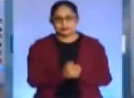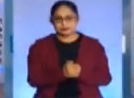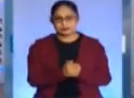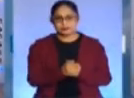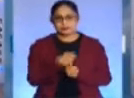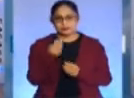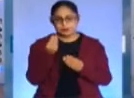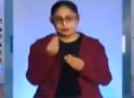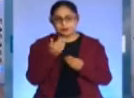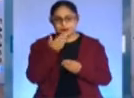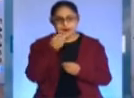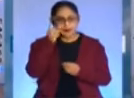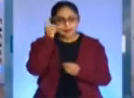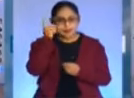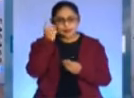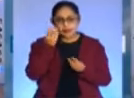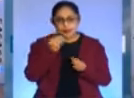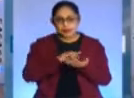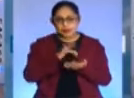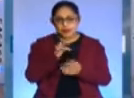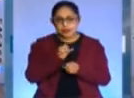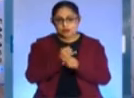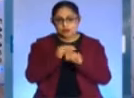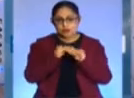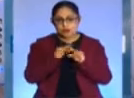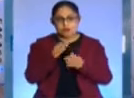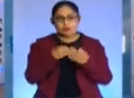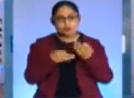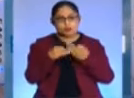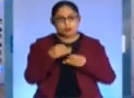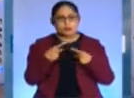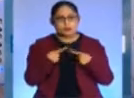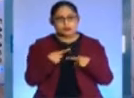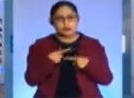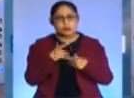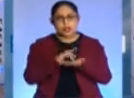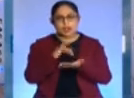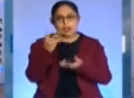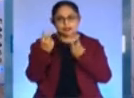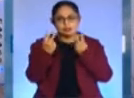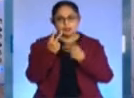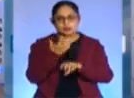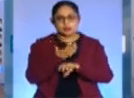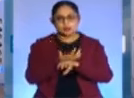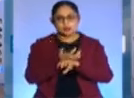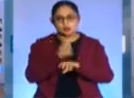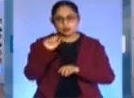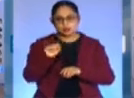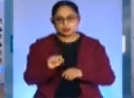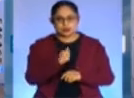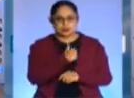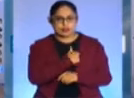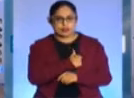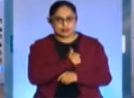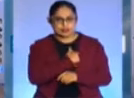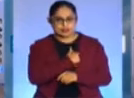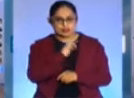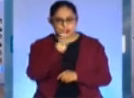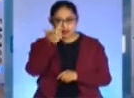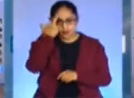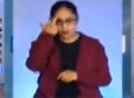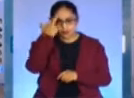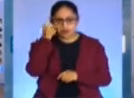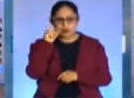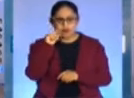Saludamos el día de mañana, DAF. Gracias por la información y gracias a las personas que nos siguieron vía Mexicanal en los Estados Unidos y al sur de Canadá. Recuerda, el día de